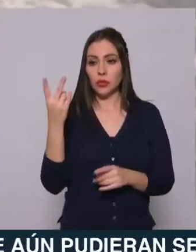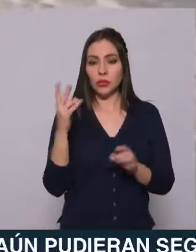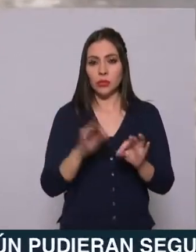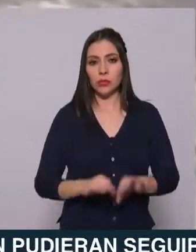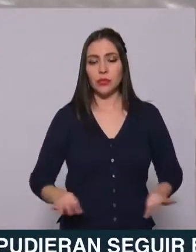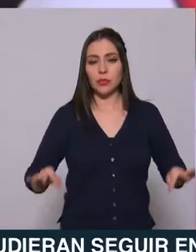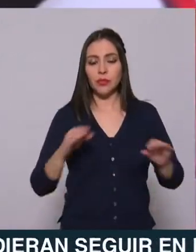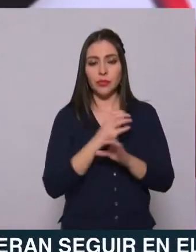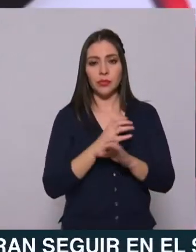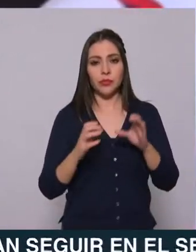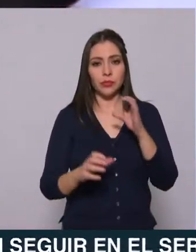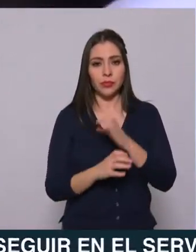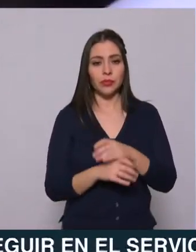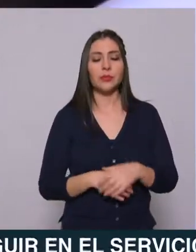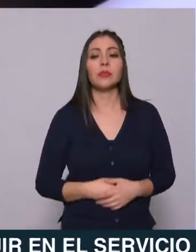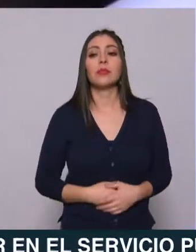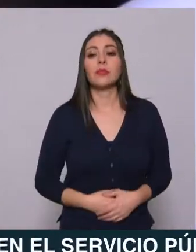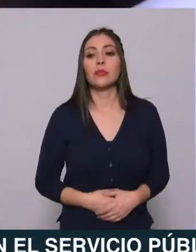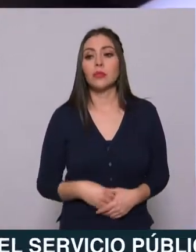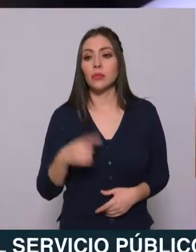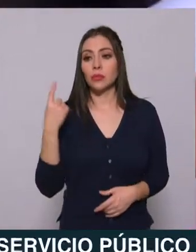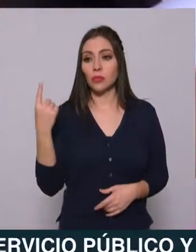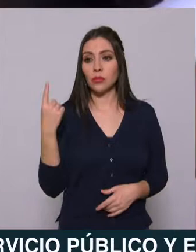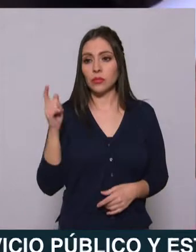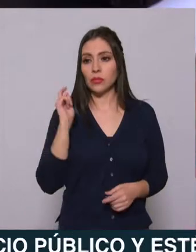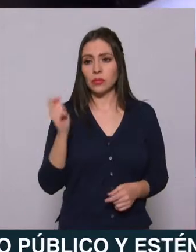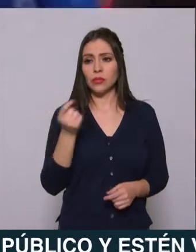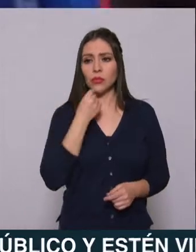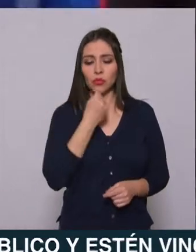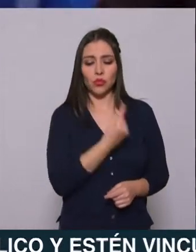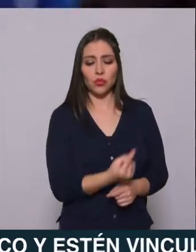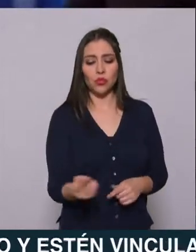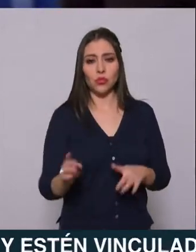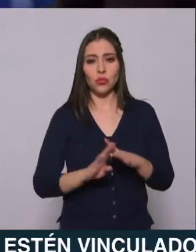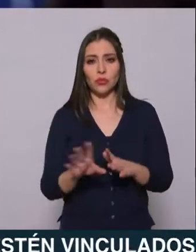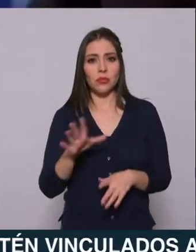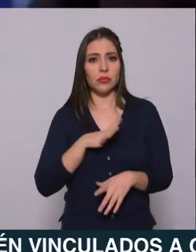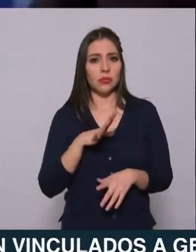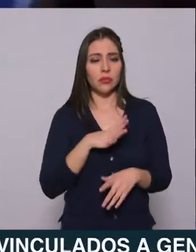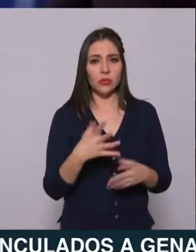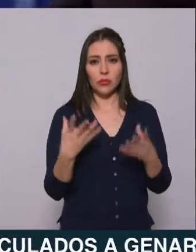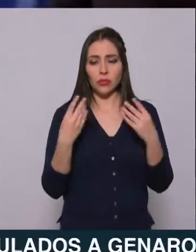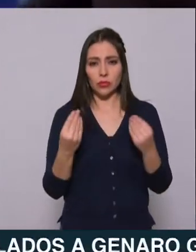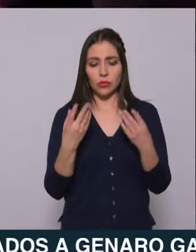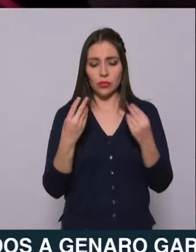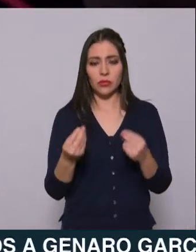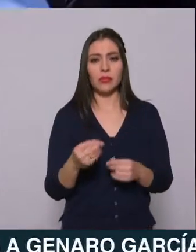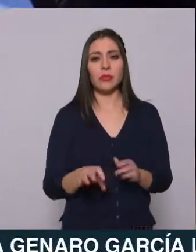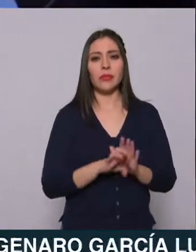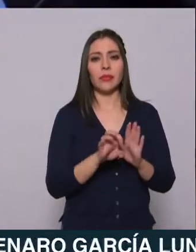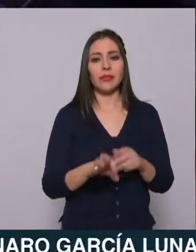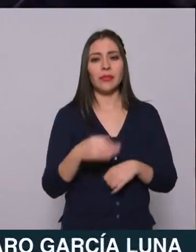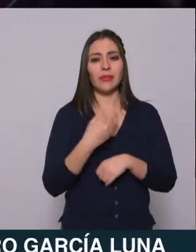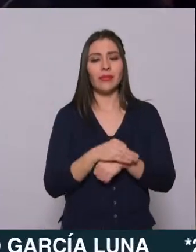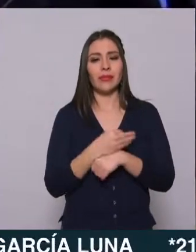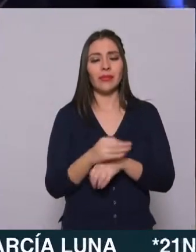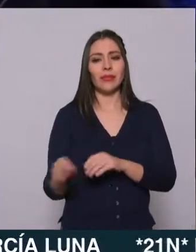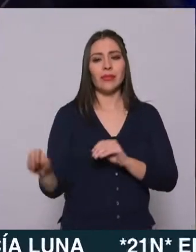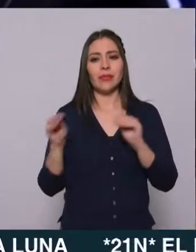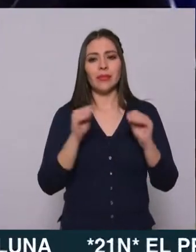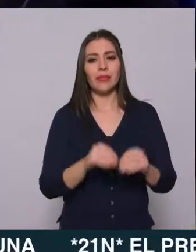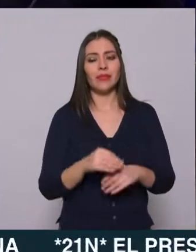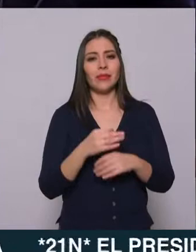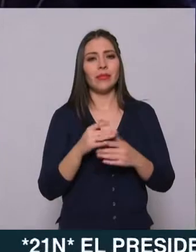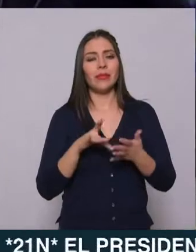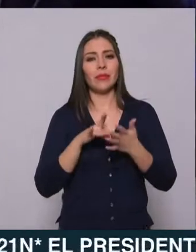Por un lado, que hay muchos niños migrantes que forman parte muy importante en este fenómeno. En el caso del refugio a nivel internacional,